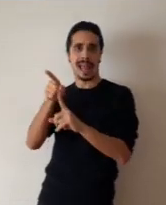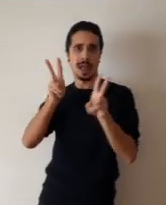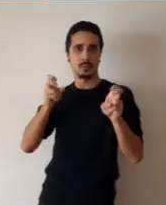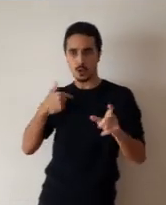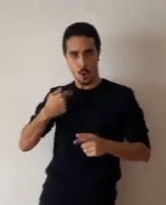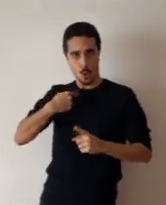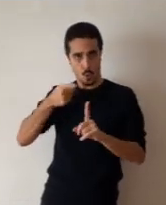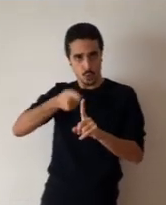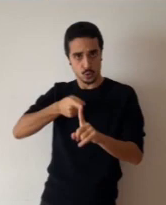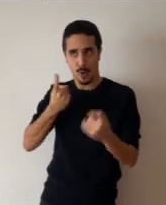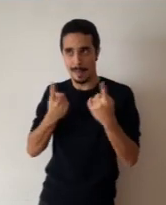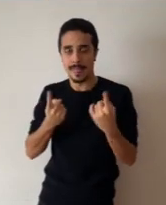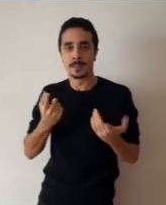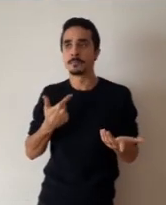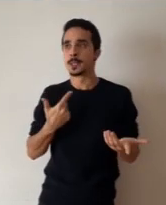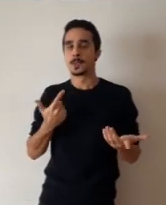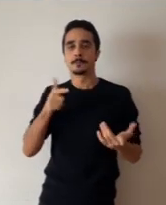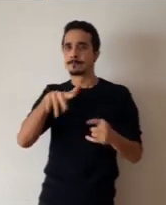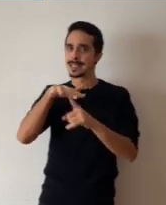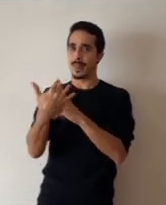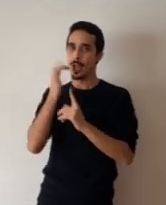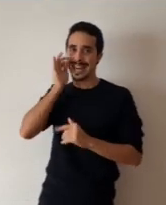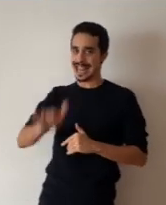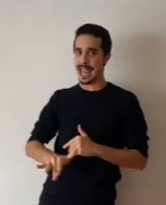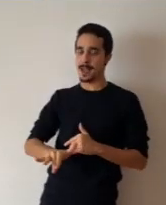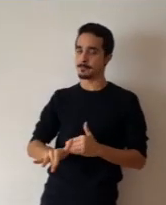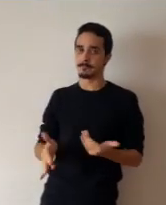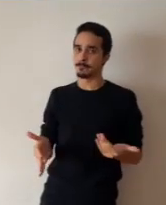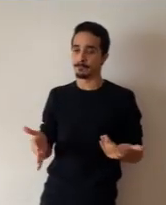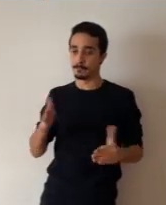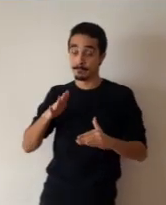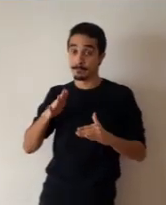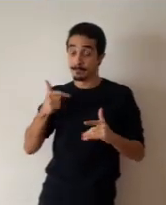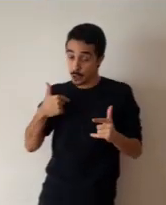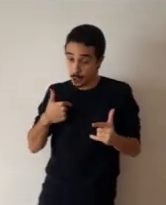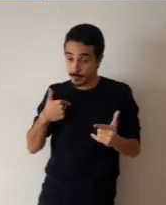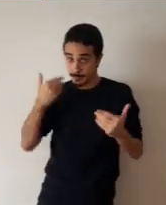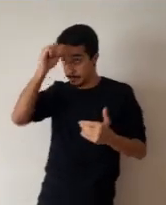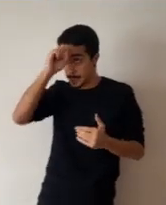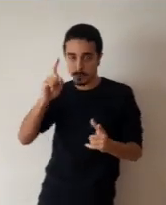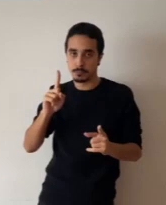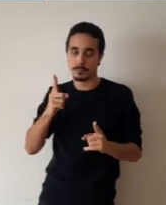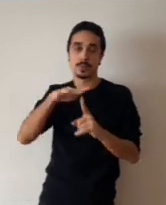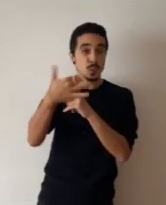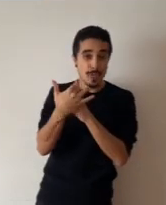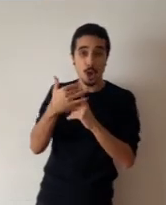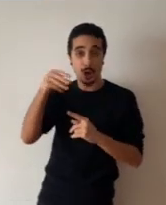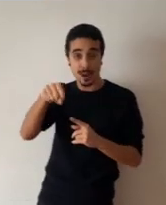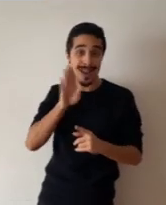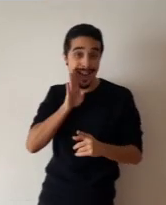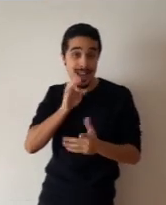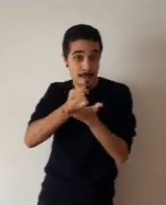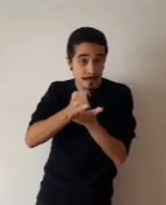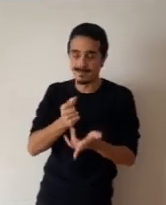daría. No es que yo esté en contra de la metformina, yo la uso a veces, pero yo creo que la situación de esta niña, para